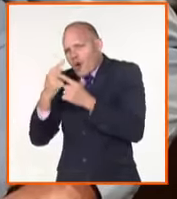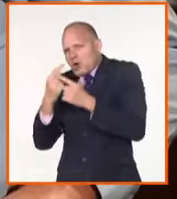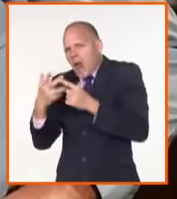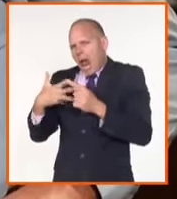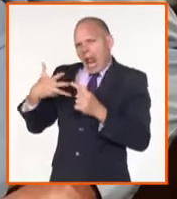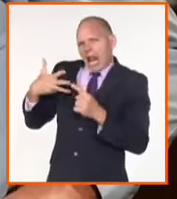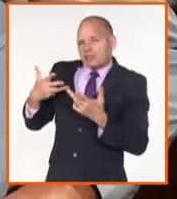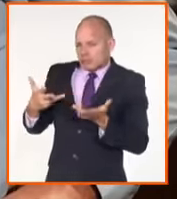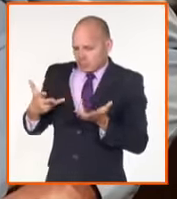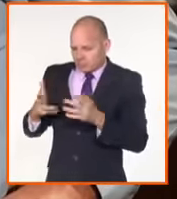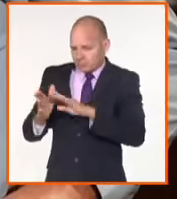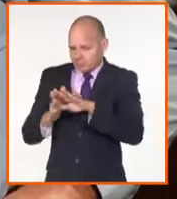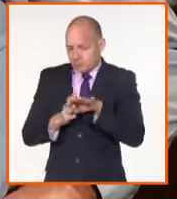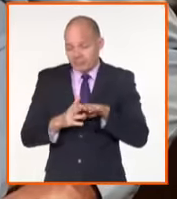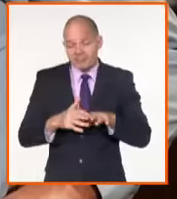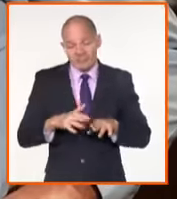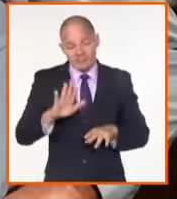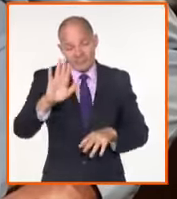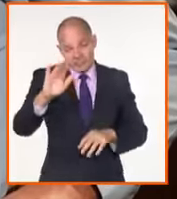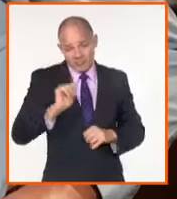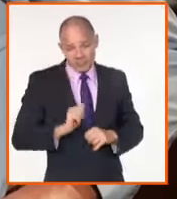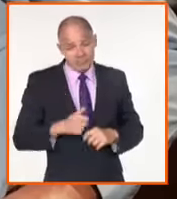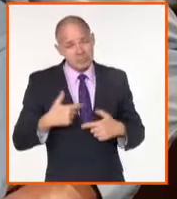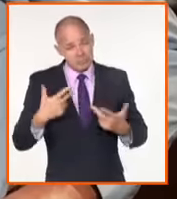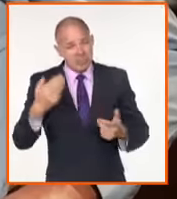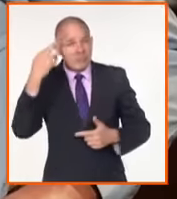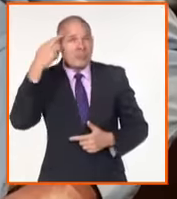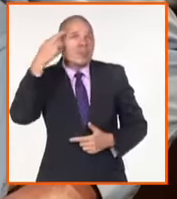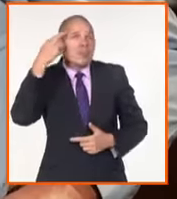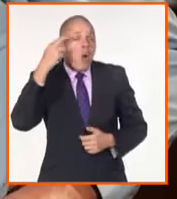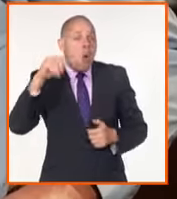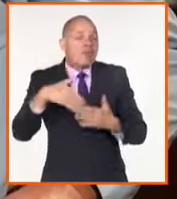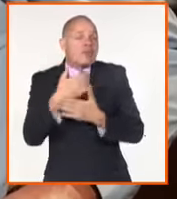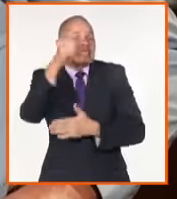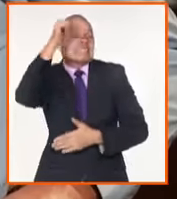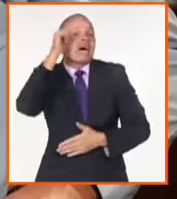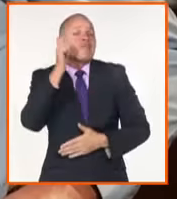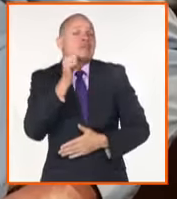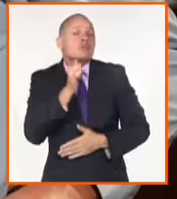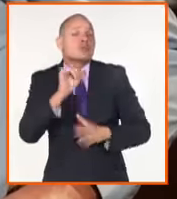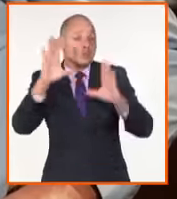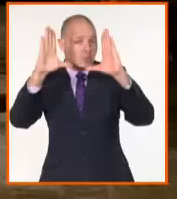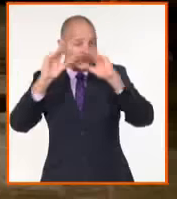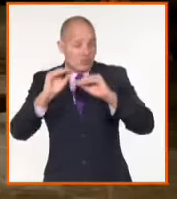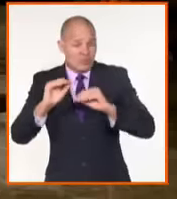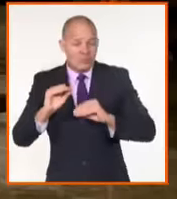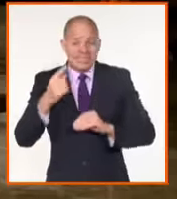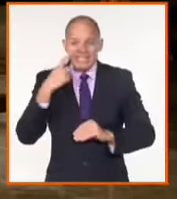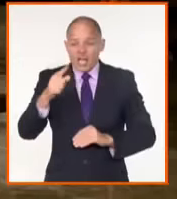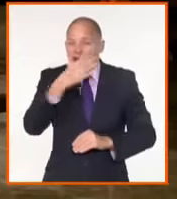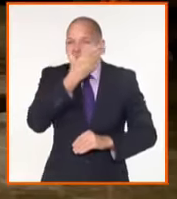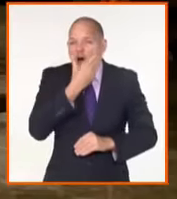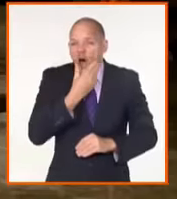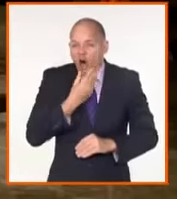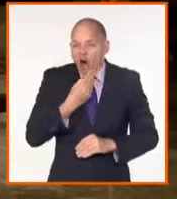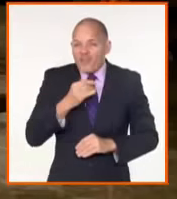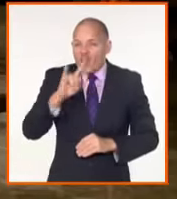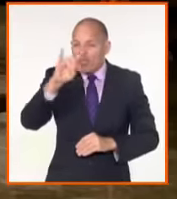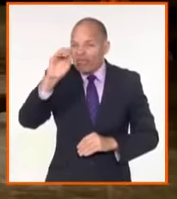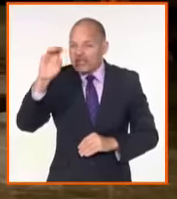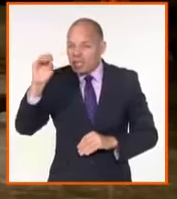de 900 jóvenes norteamericanos apoyando a Cuba y a Venezuela. Fue realmente impresionante y